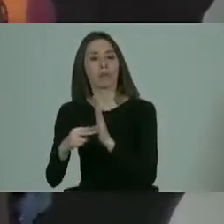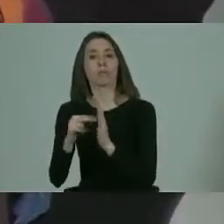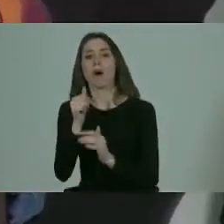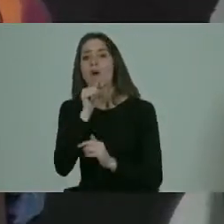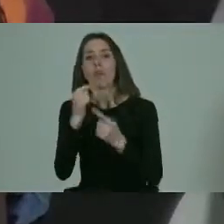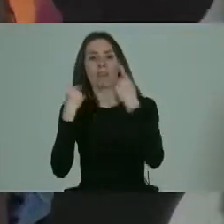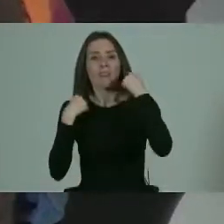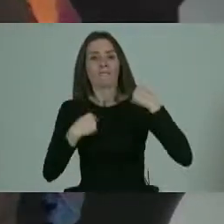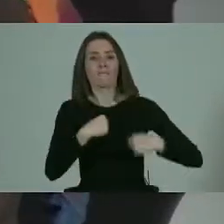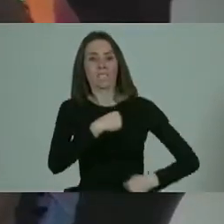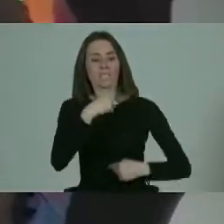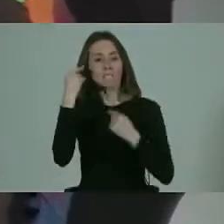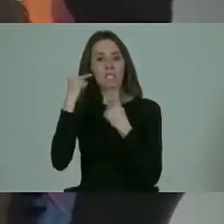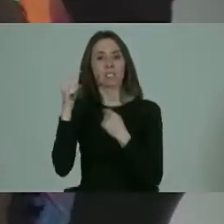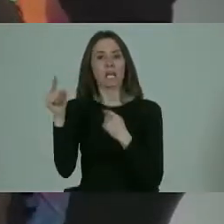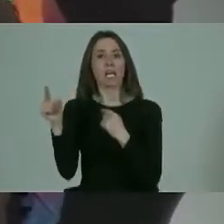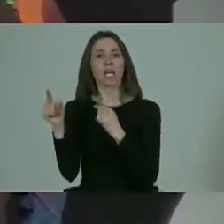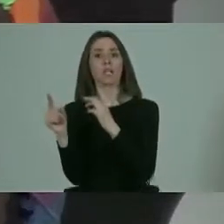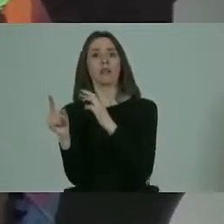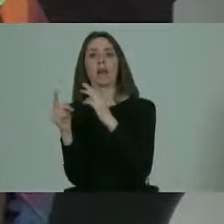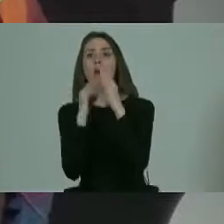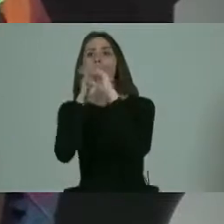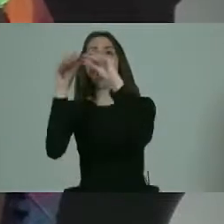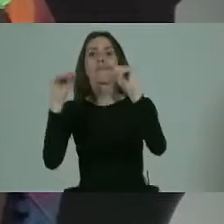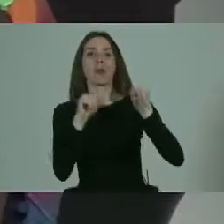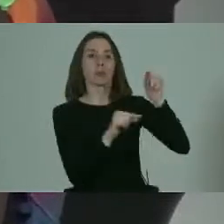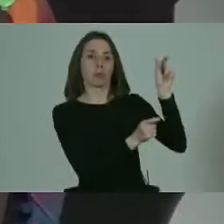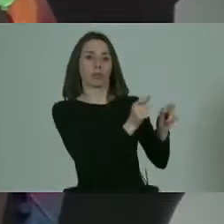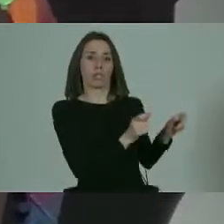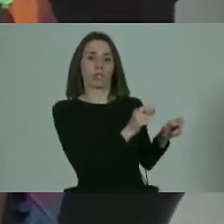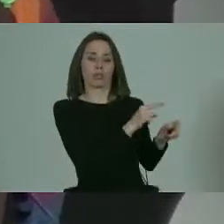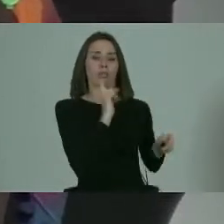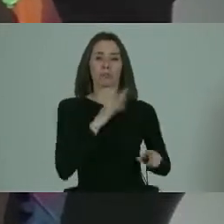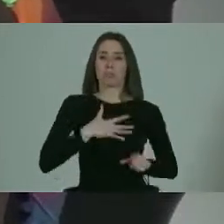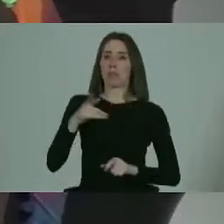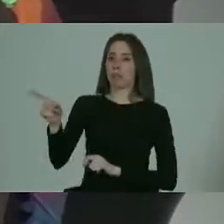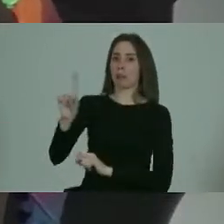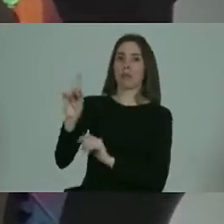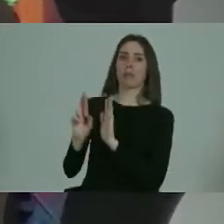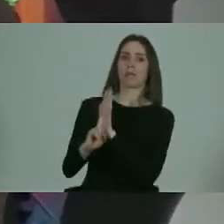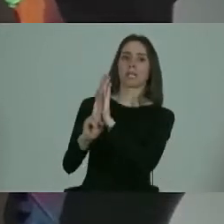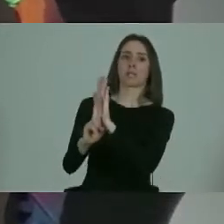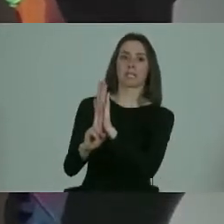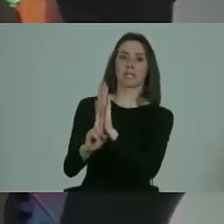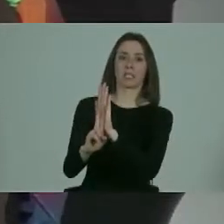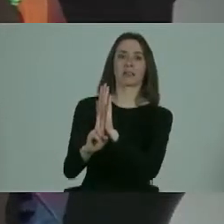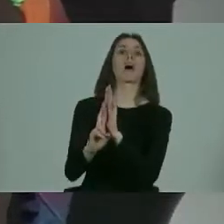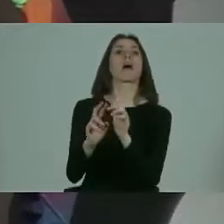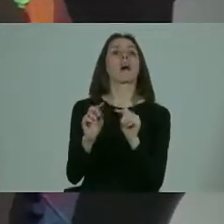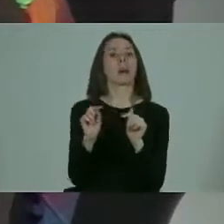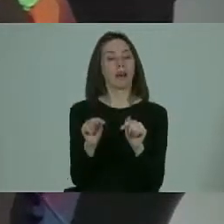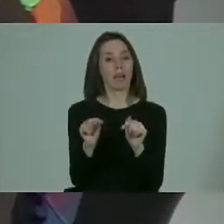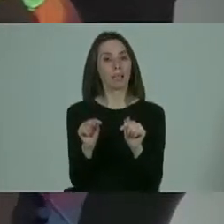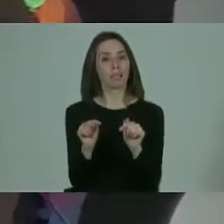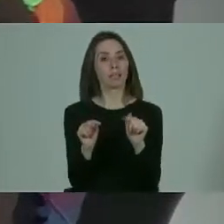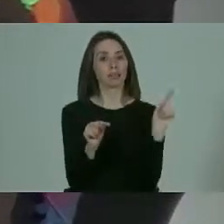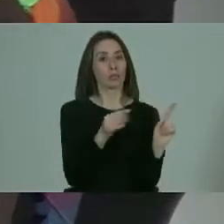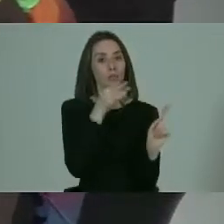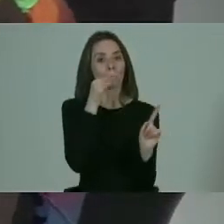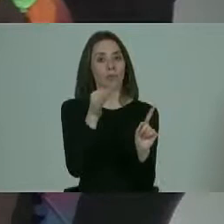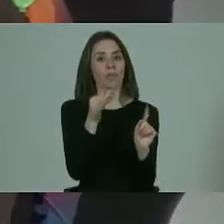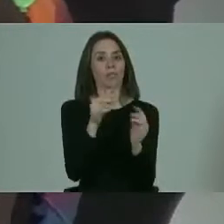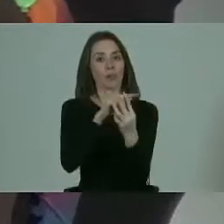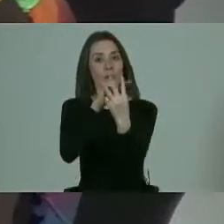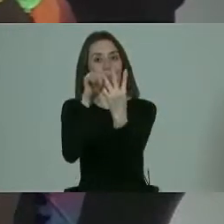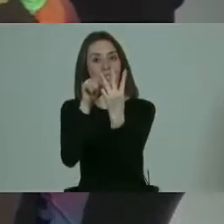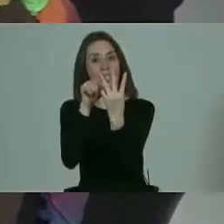como queramos llamarle está interactuando por ello tal vez no se sienten representados entonces ahí es donde tiene que haber está como toda sentencia es como esta